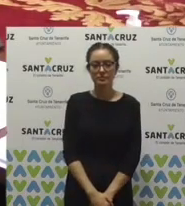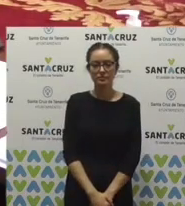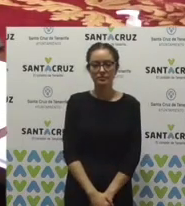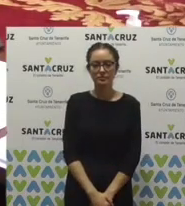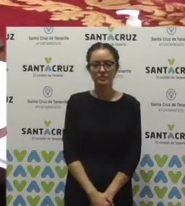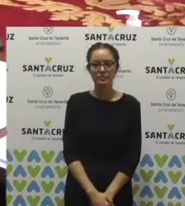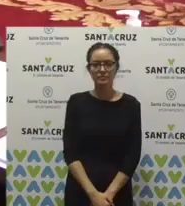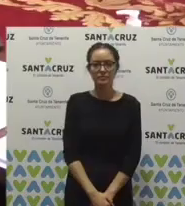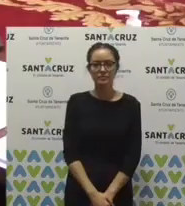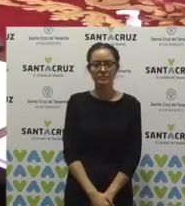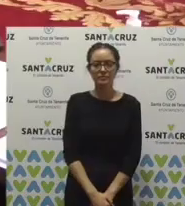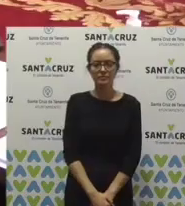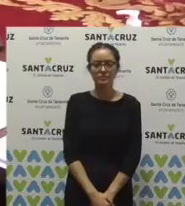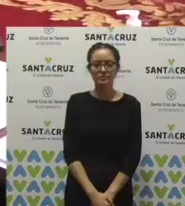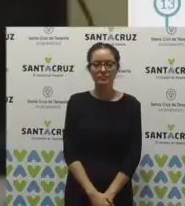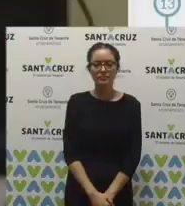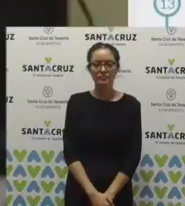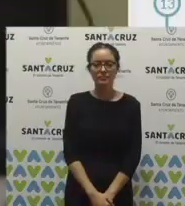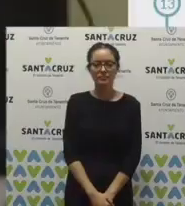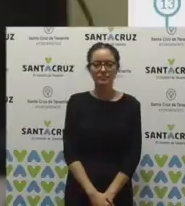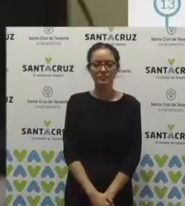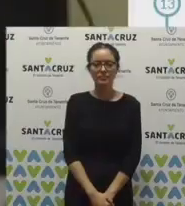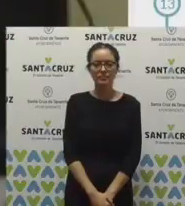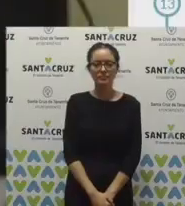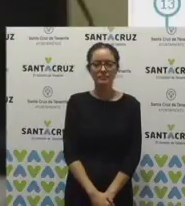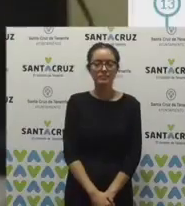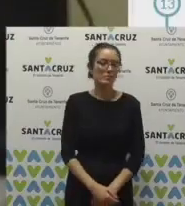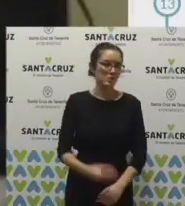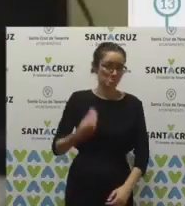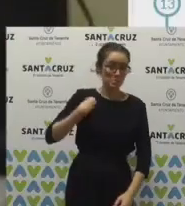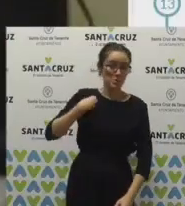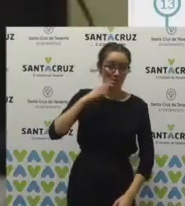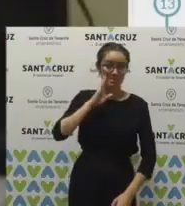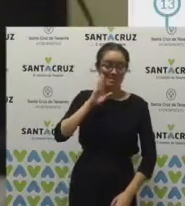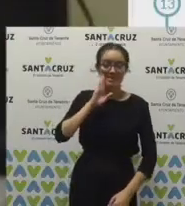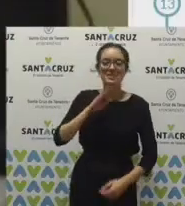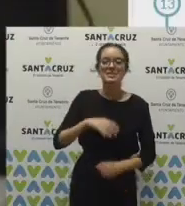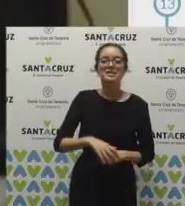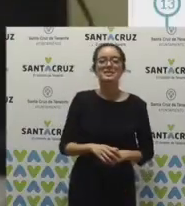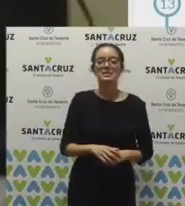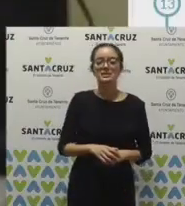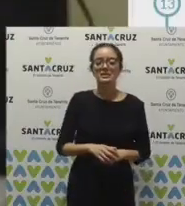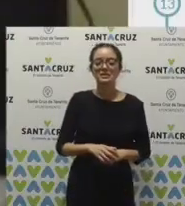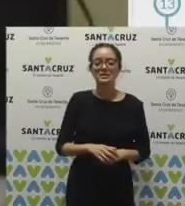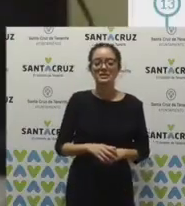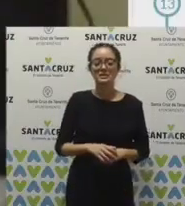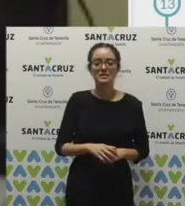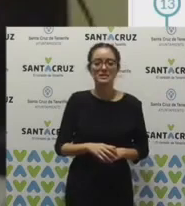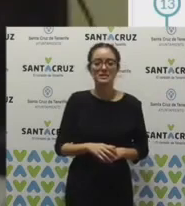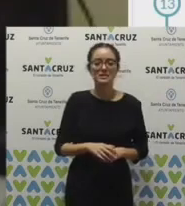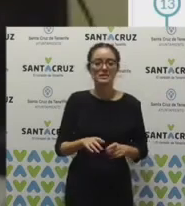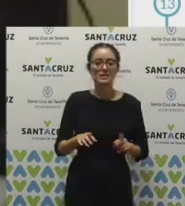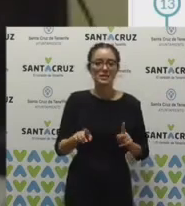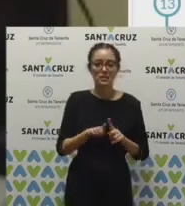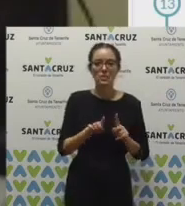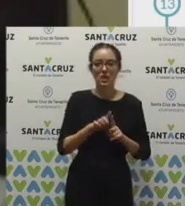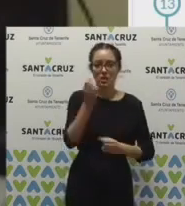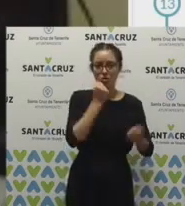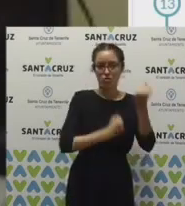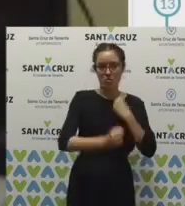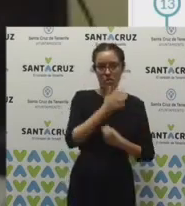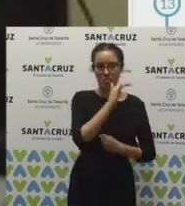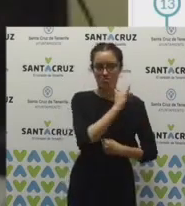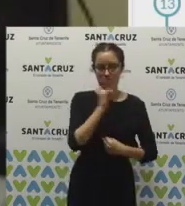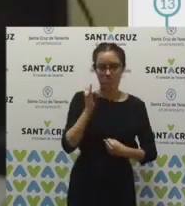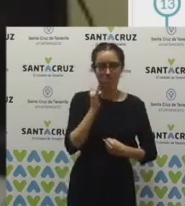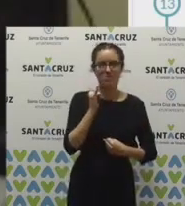parece ser fue la conexión como decía en primer lugar definir el metro y alcance de la economía sur de santa cruz